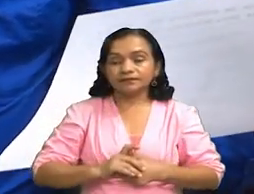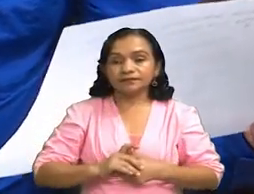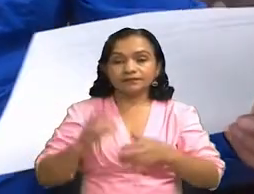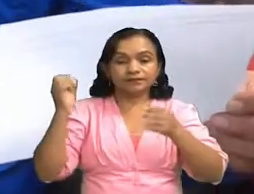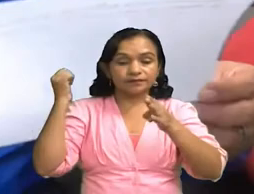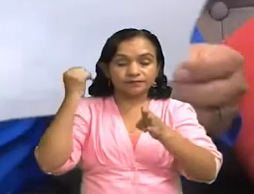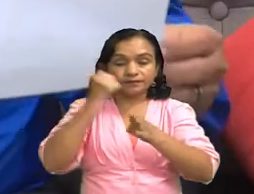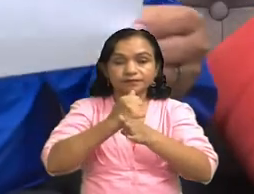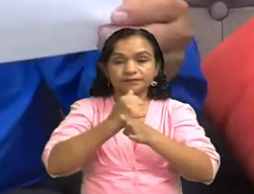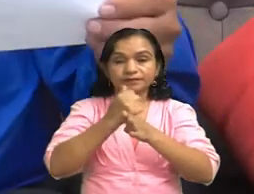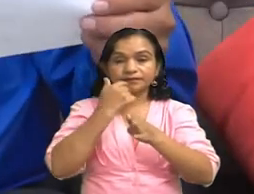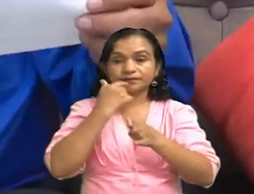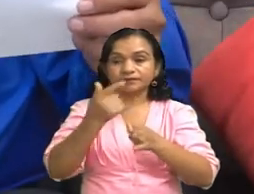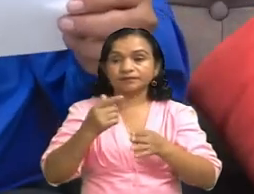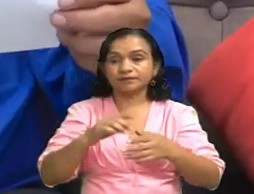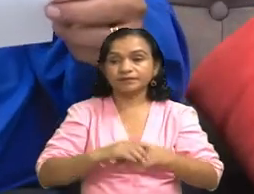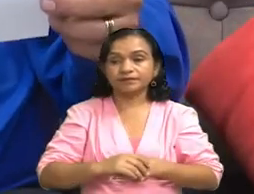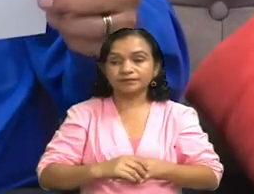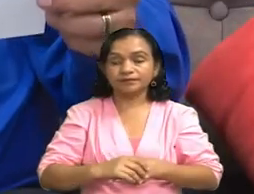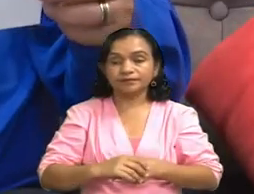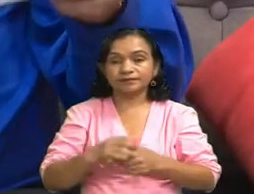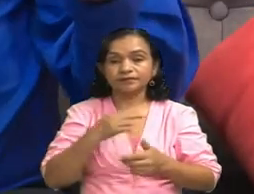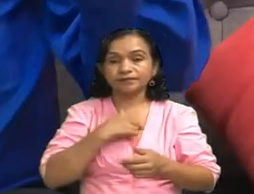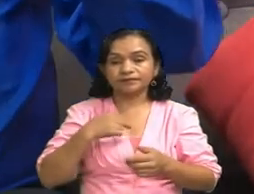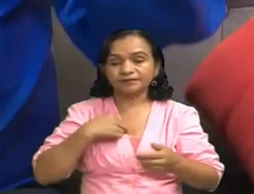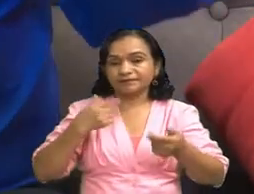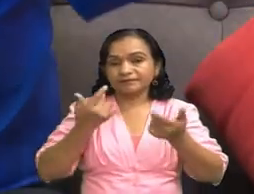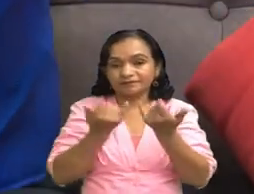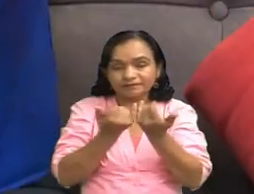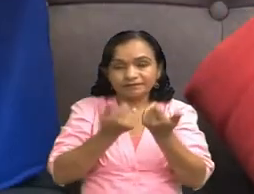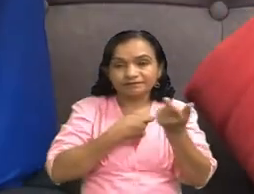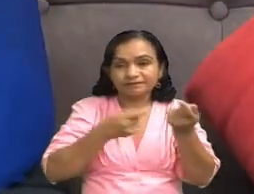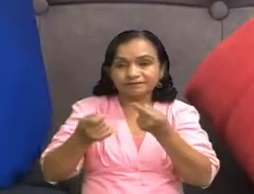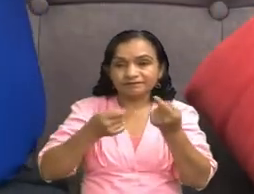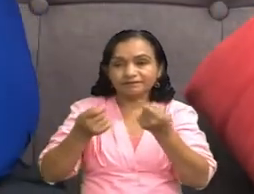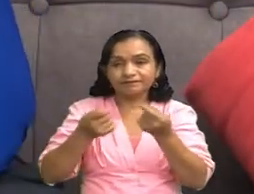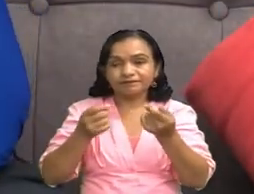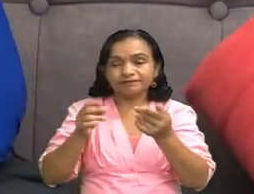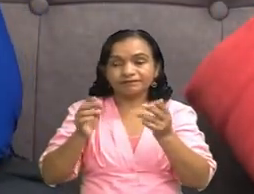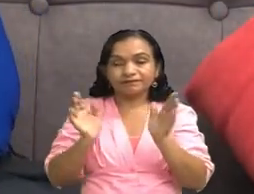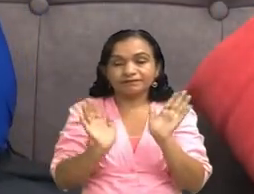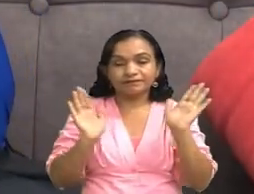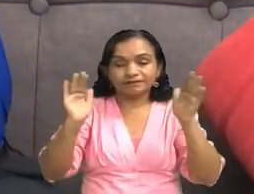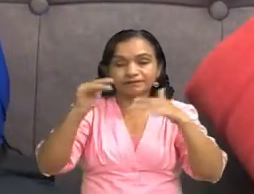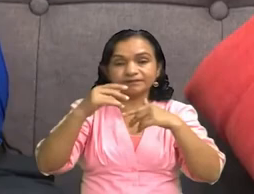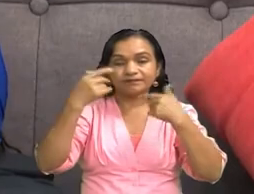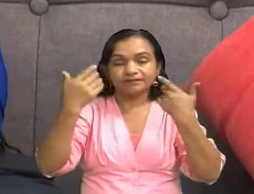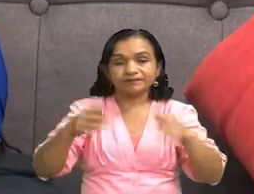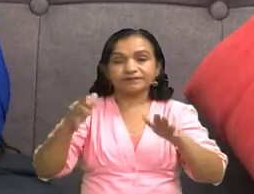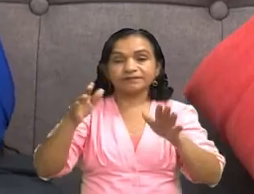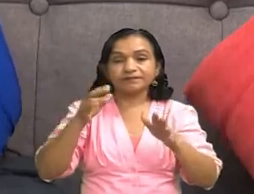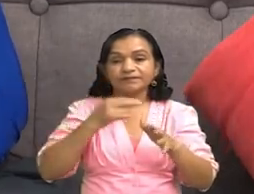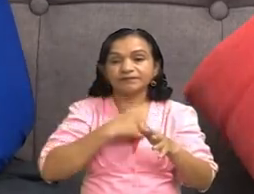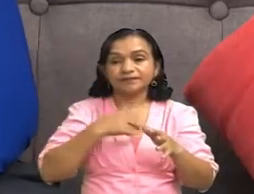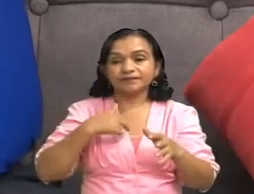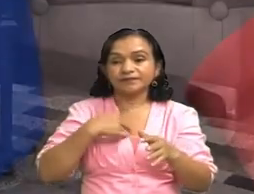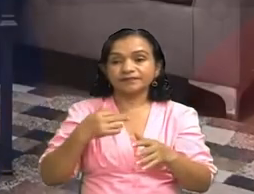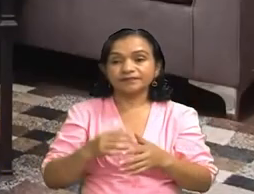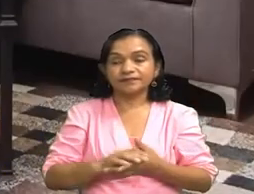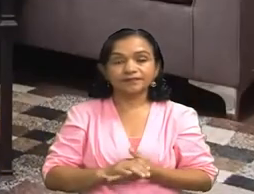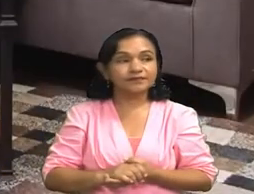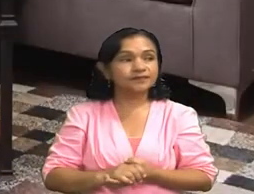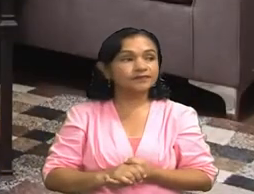matadero, como dice, nosotros venimos a hacer negocio. Aquí está la certificación. Por favor, enséñala ahí, gírelo